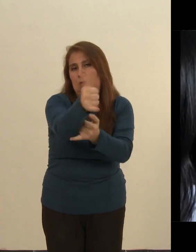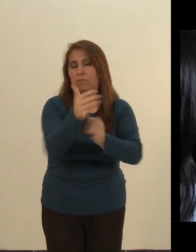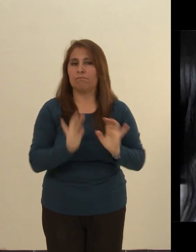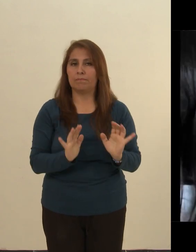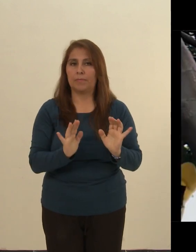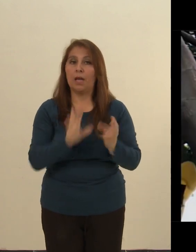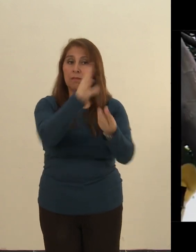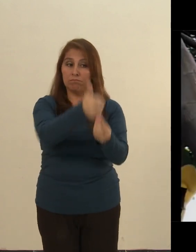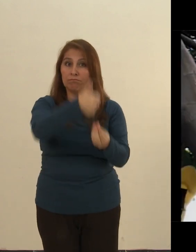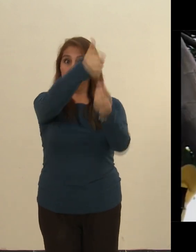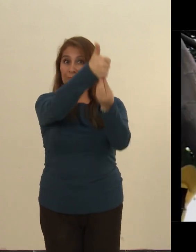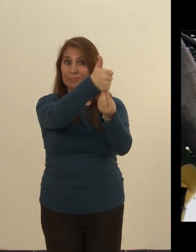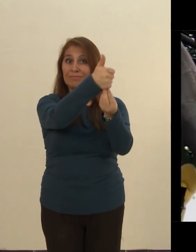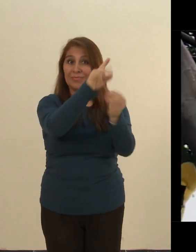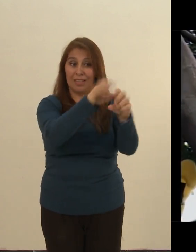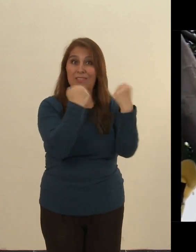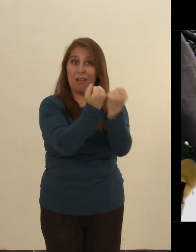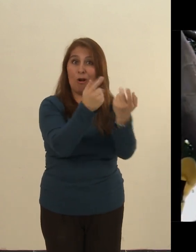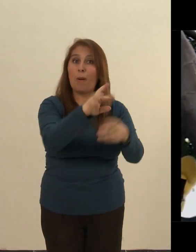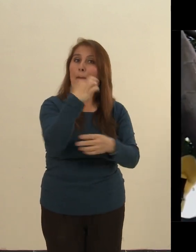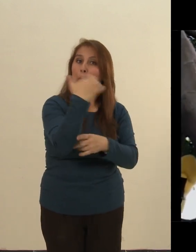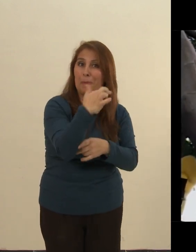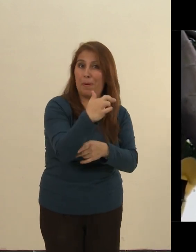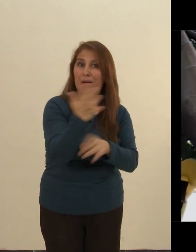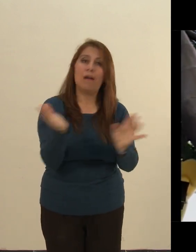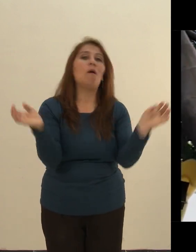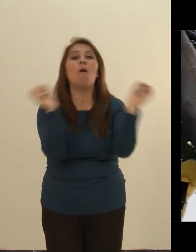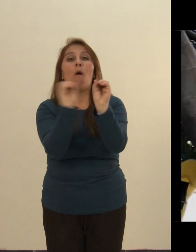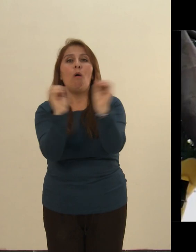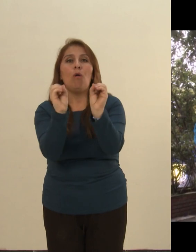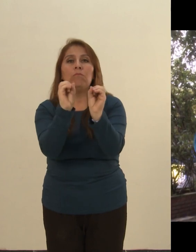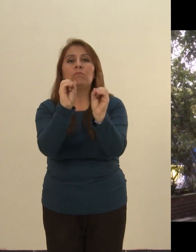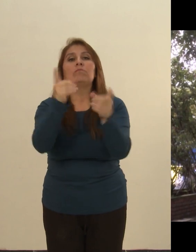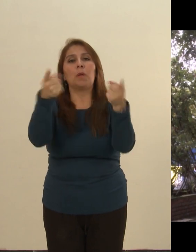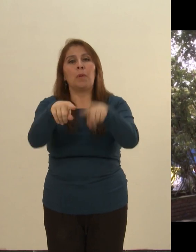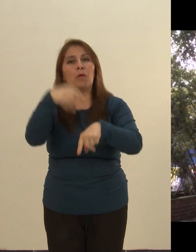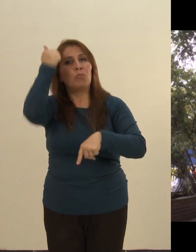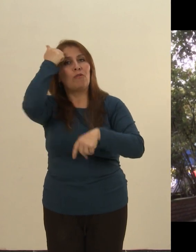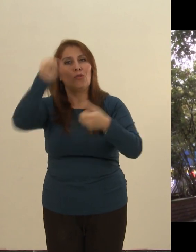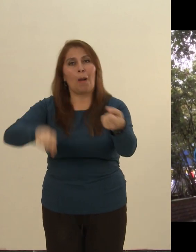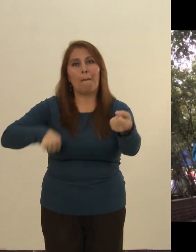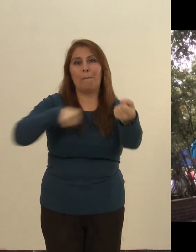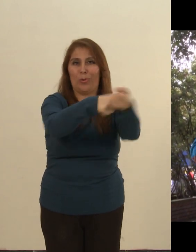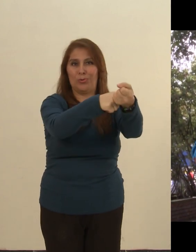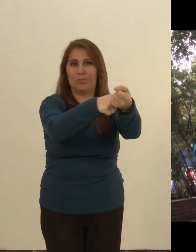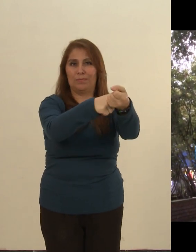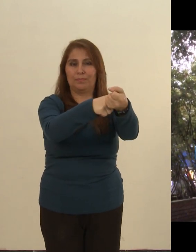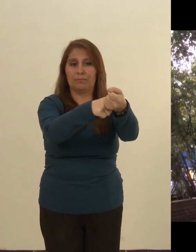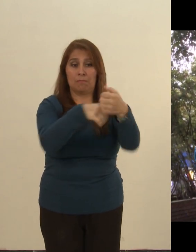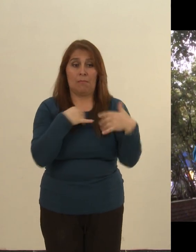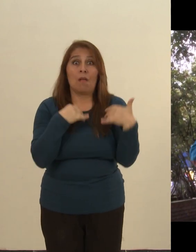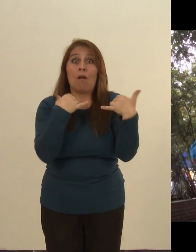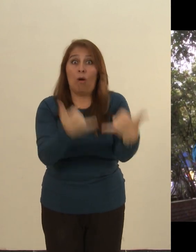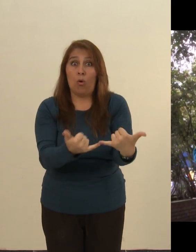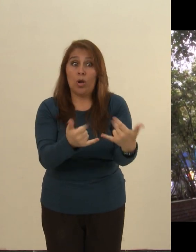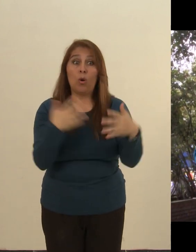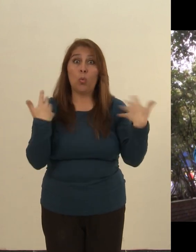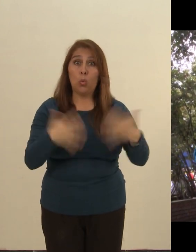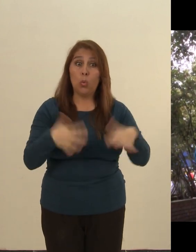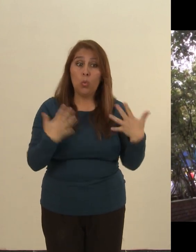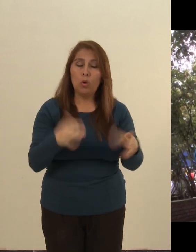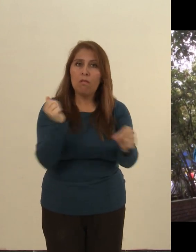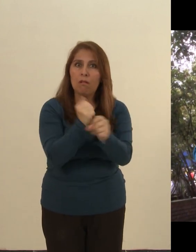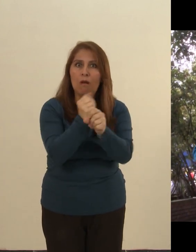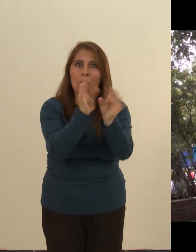aula, ya sea como maestros titulares de aula de primaria, por ejemplo, o como maestros de apoyo, que es un campo